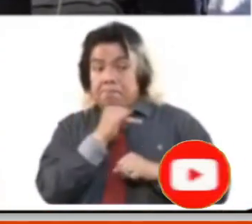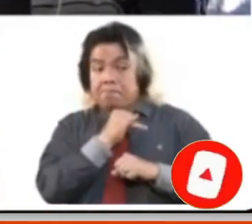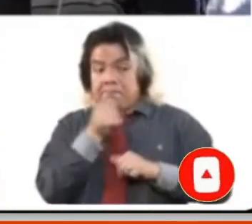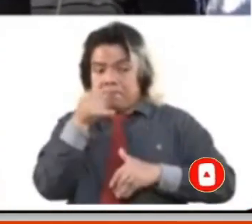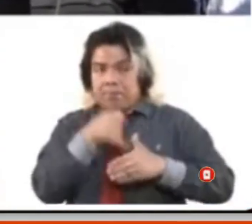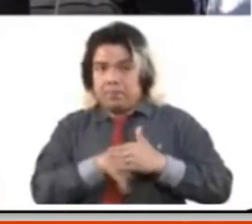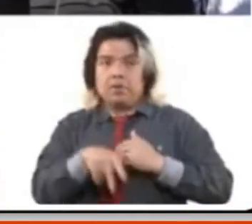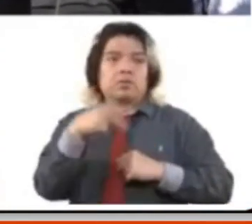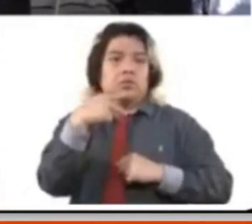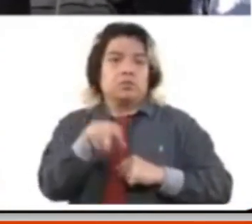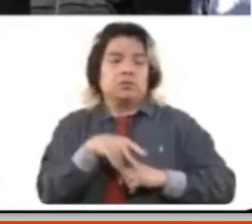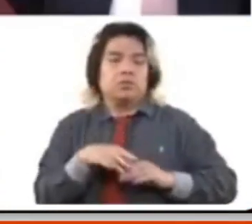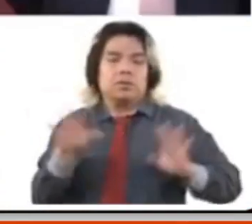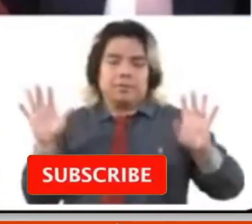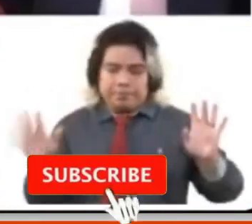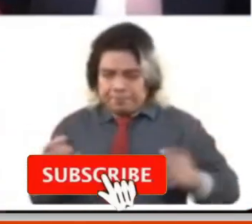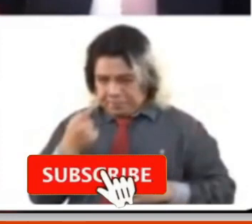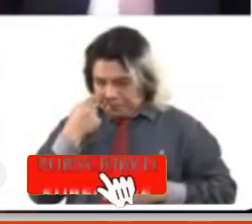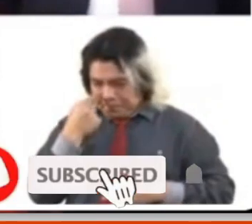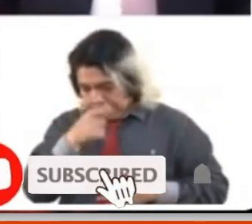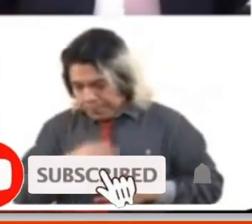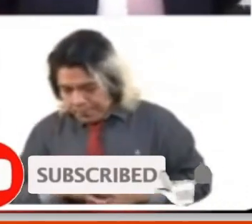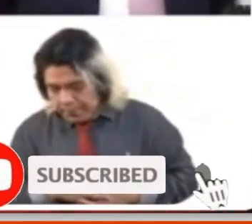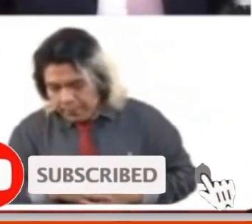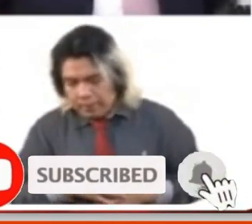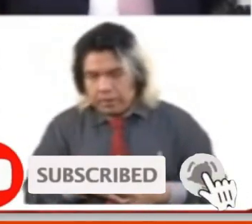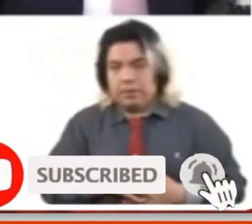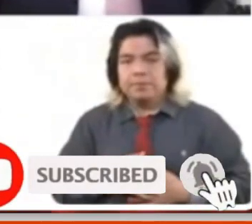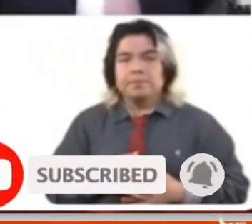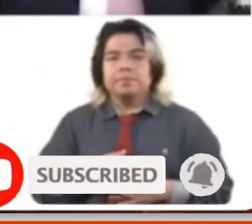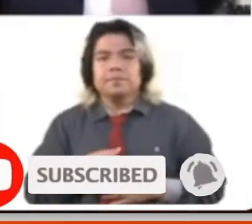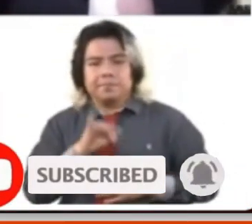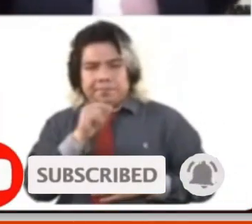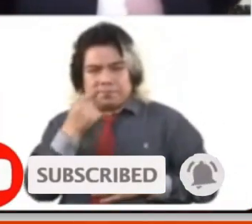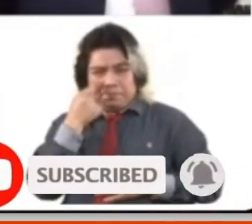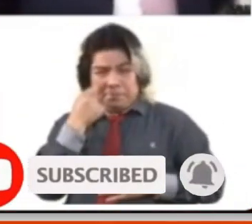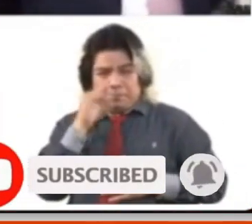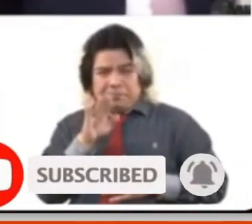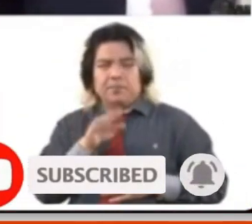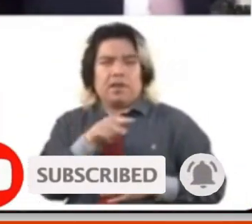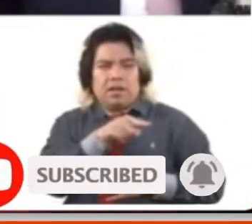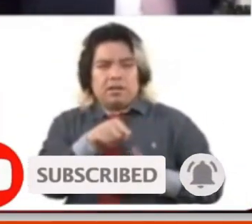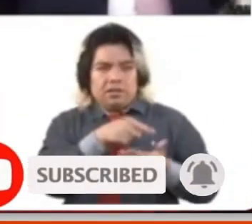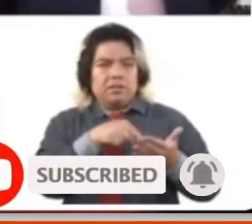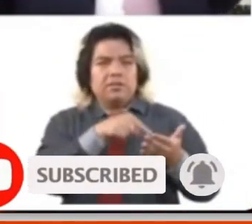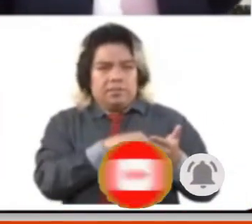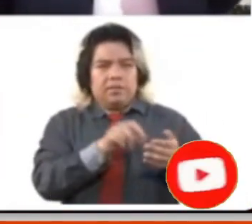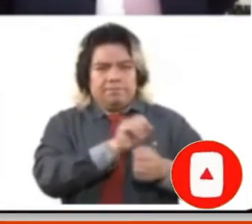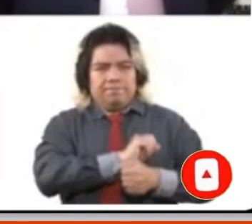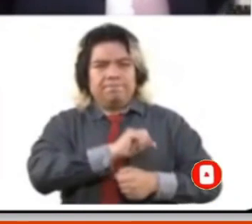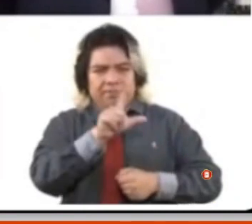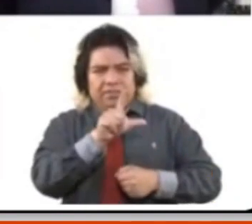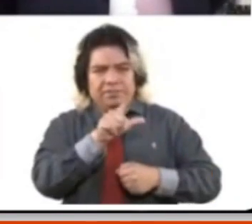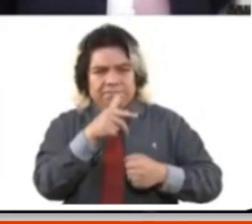merece precisamente? Fíjense, sí vale la pena comentarlo, porque la sala especializada regional